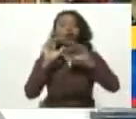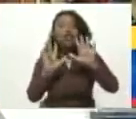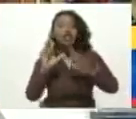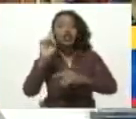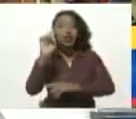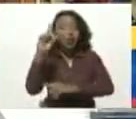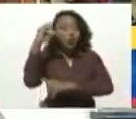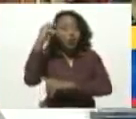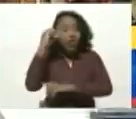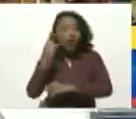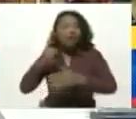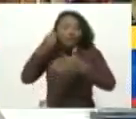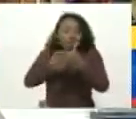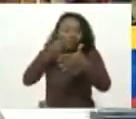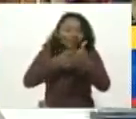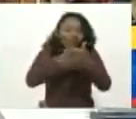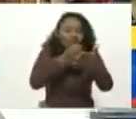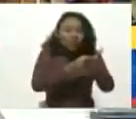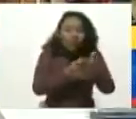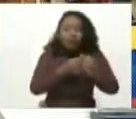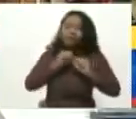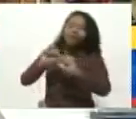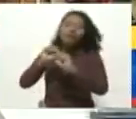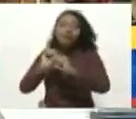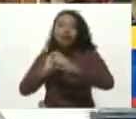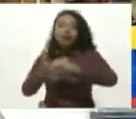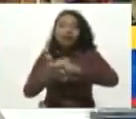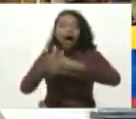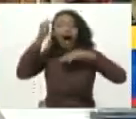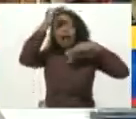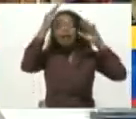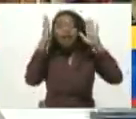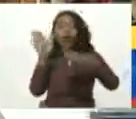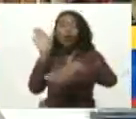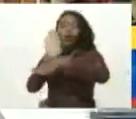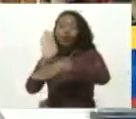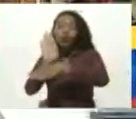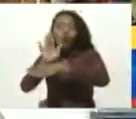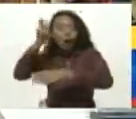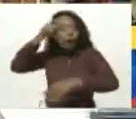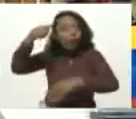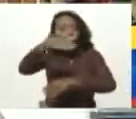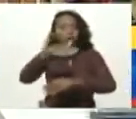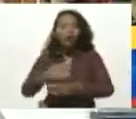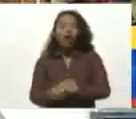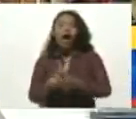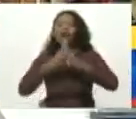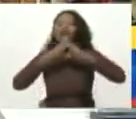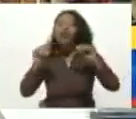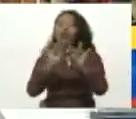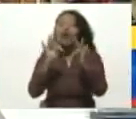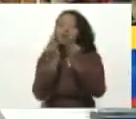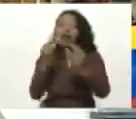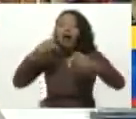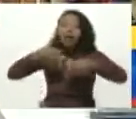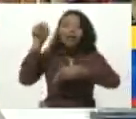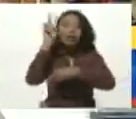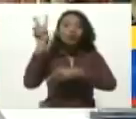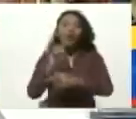581 días de combate al COVID, de atención y protección al pueblo, a toda la familia